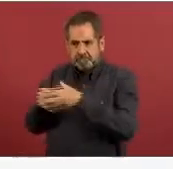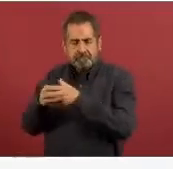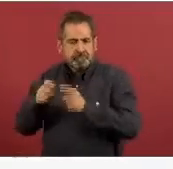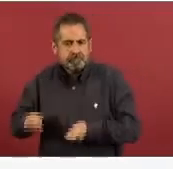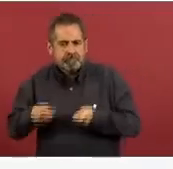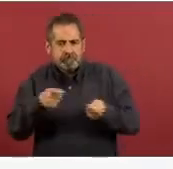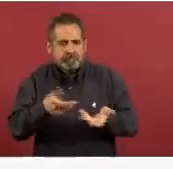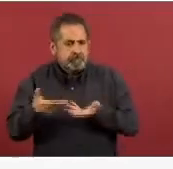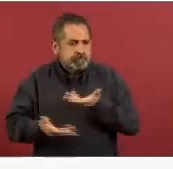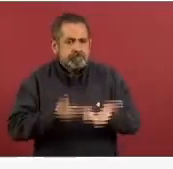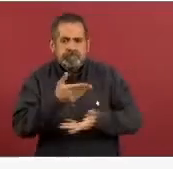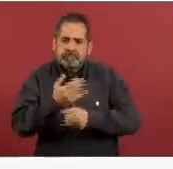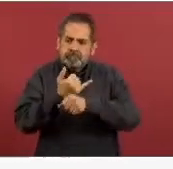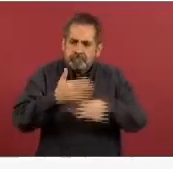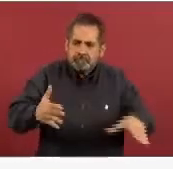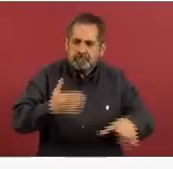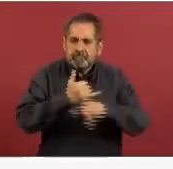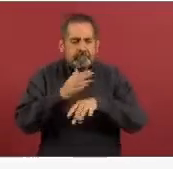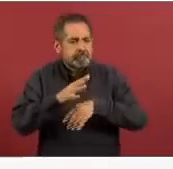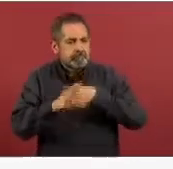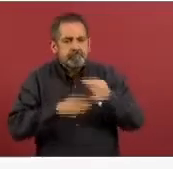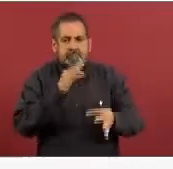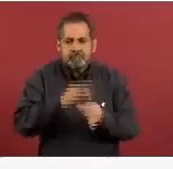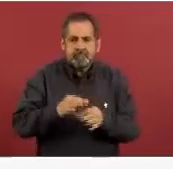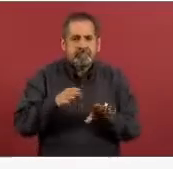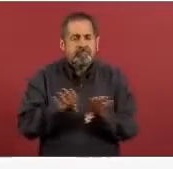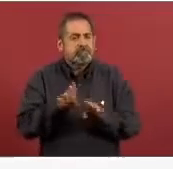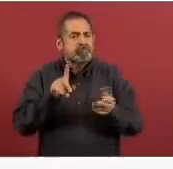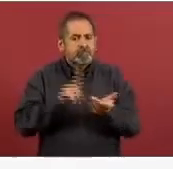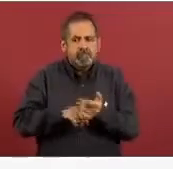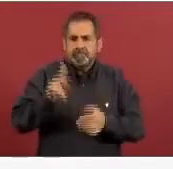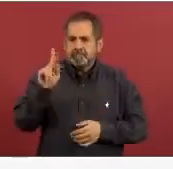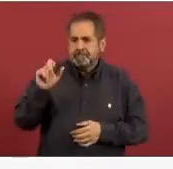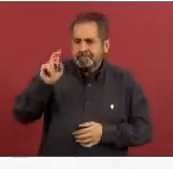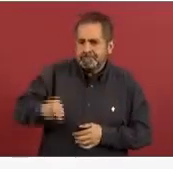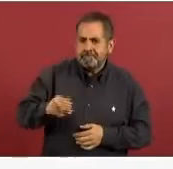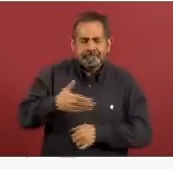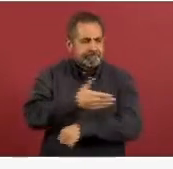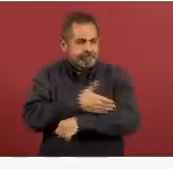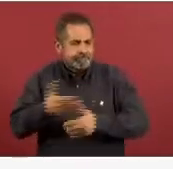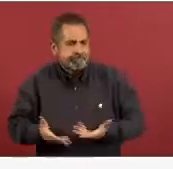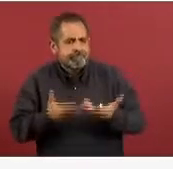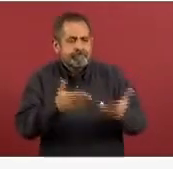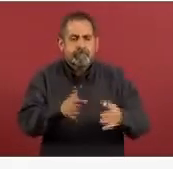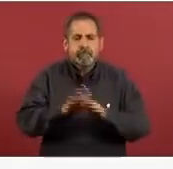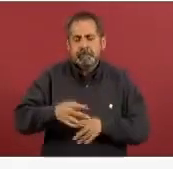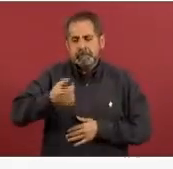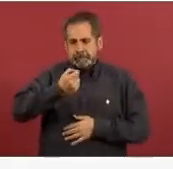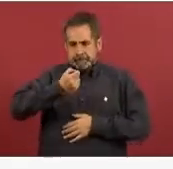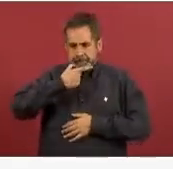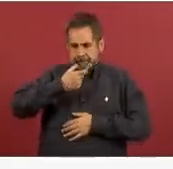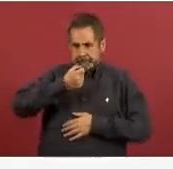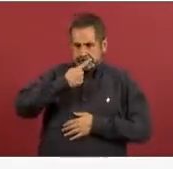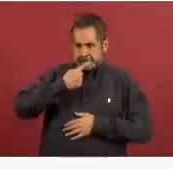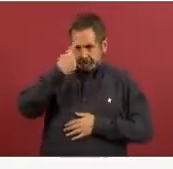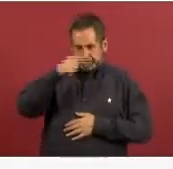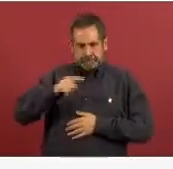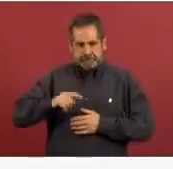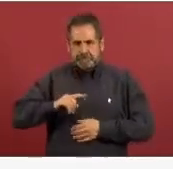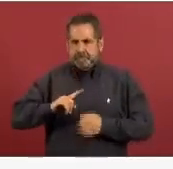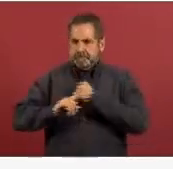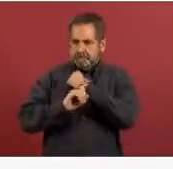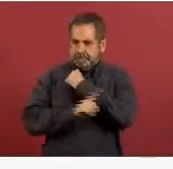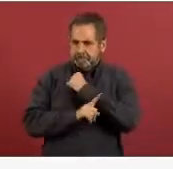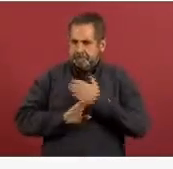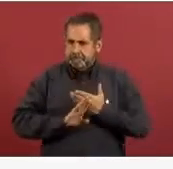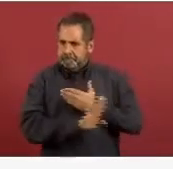otorgan información precisa y concisa sobre planificación familiar y métodos anticonceptivos de manera